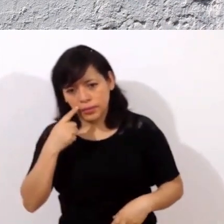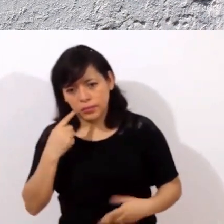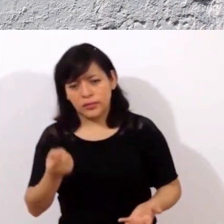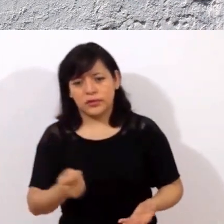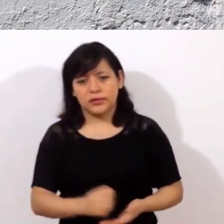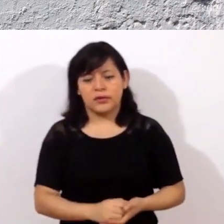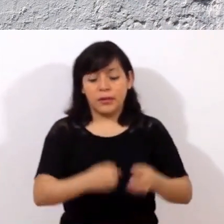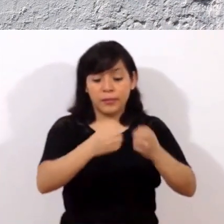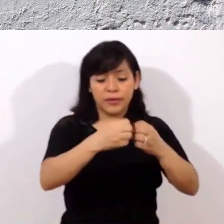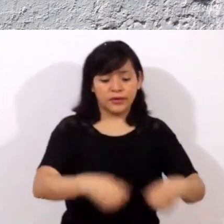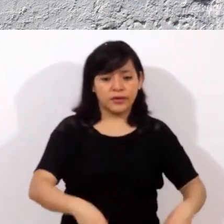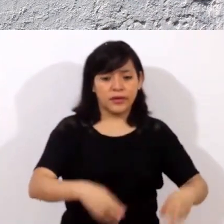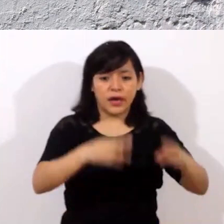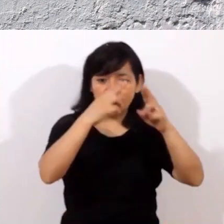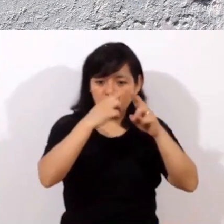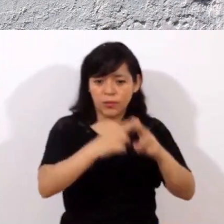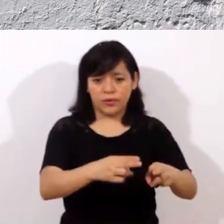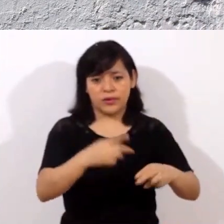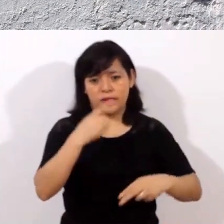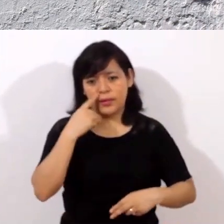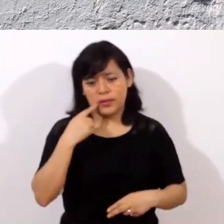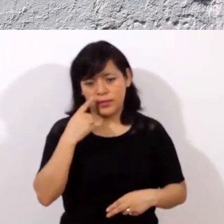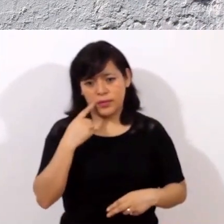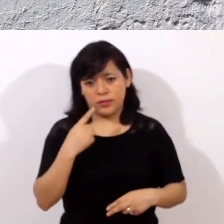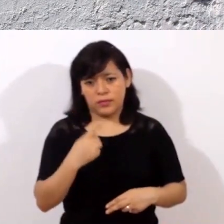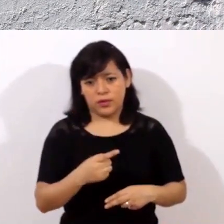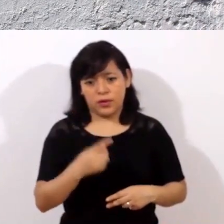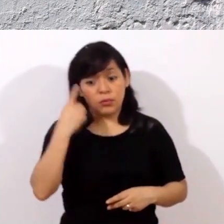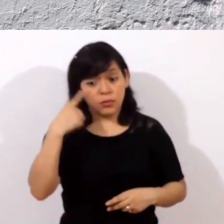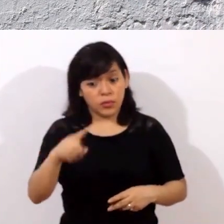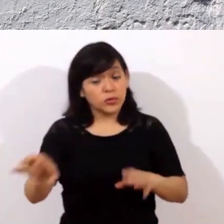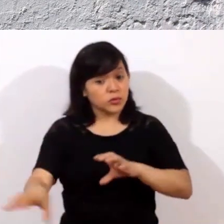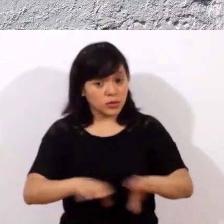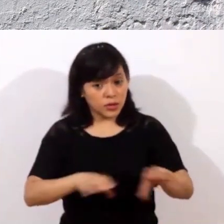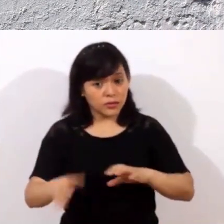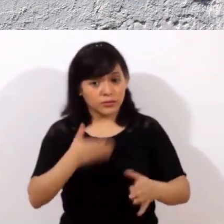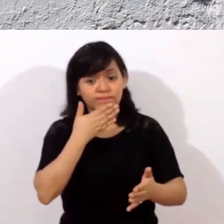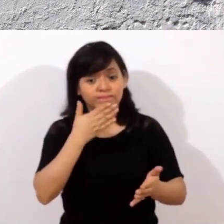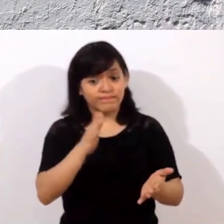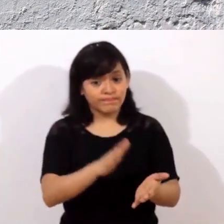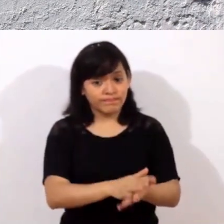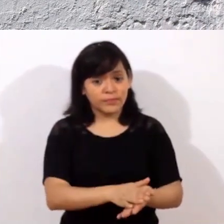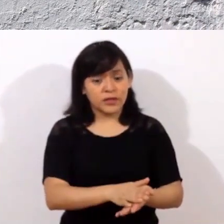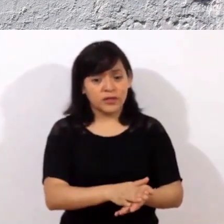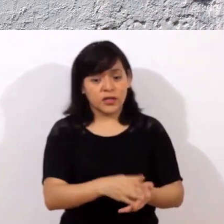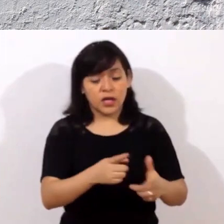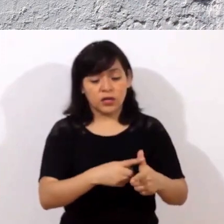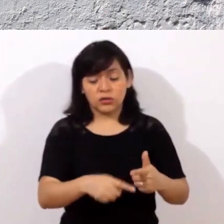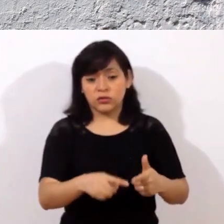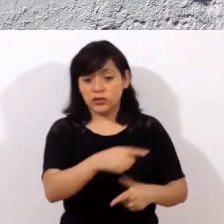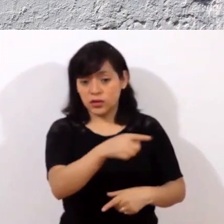en atrocidades. Y el Señor dice precisamente eso. Comerán, harán